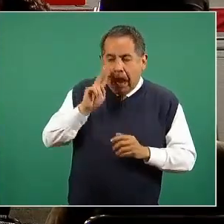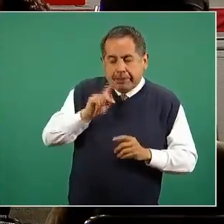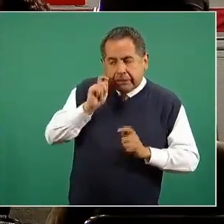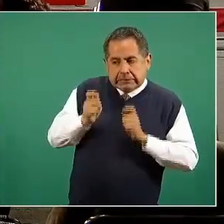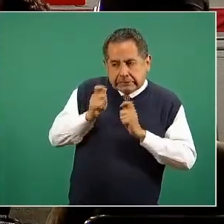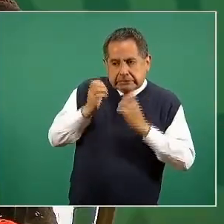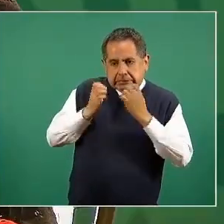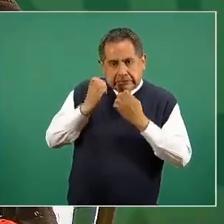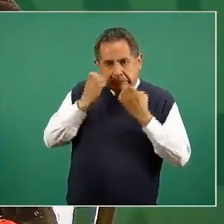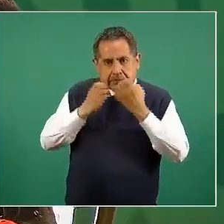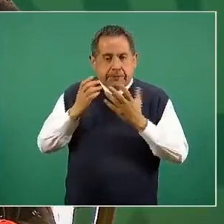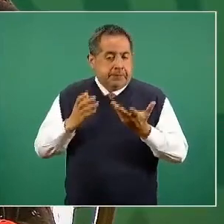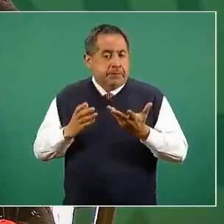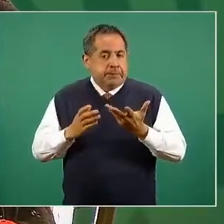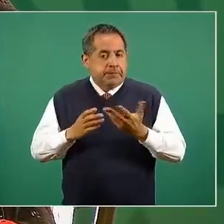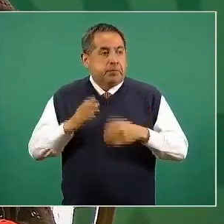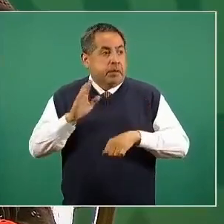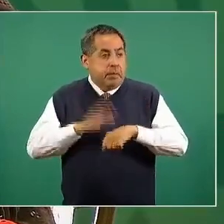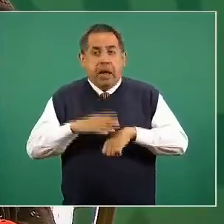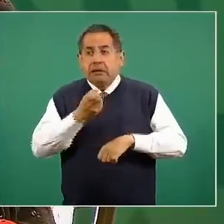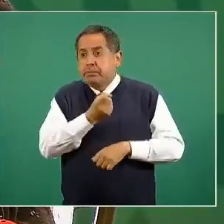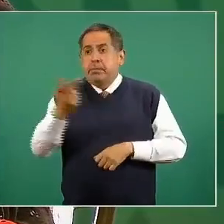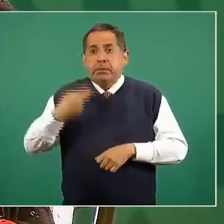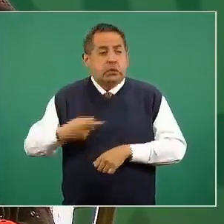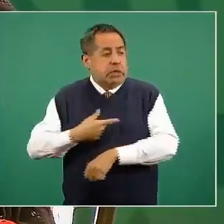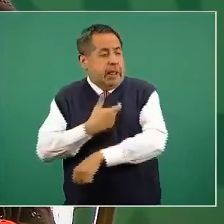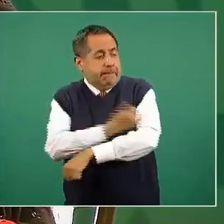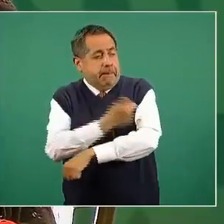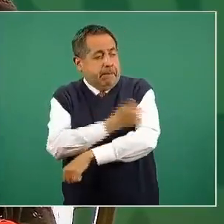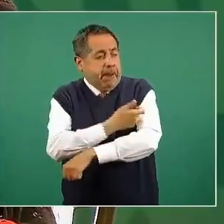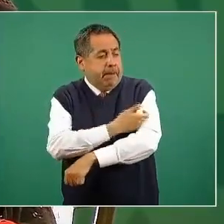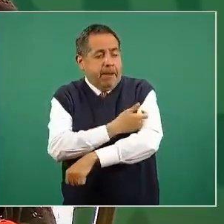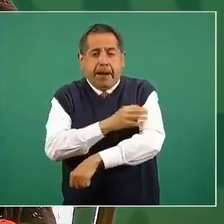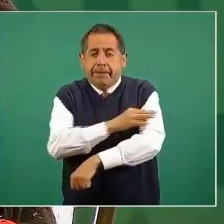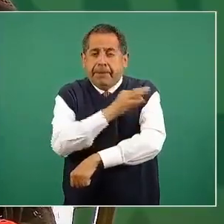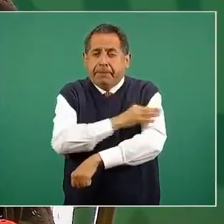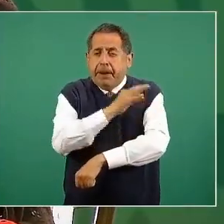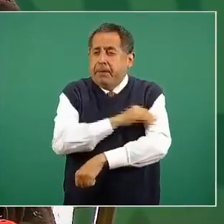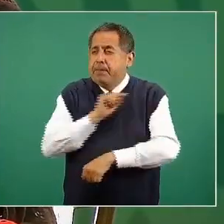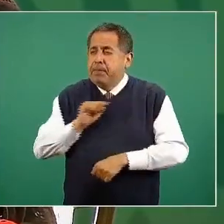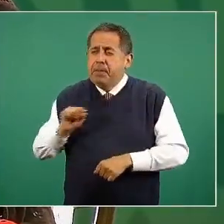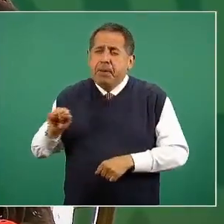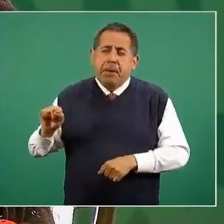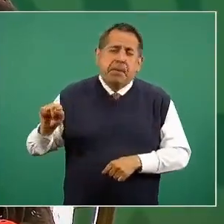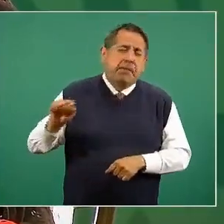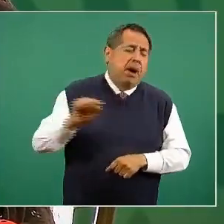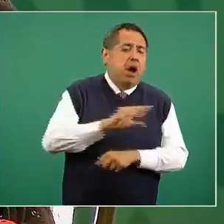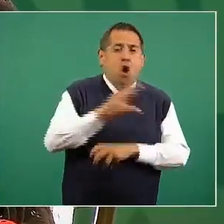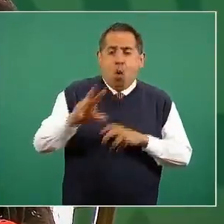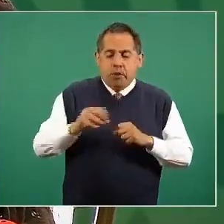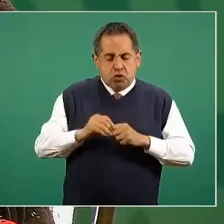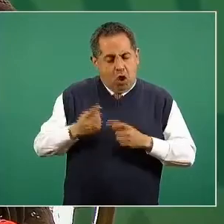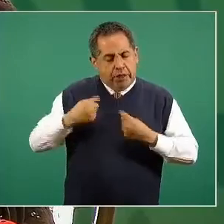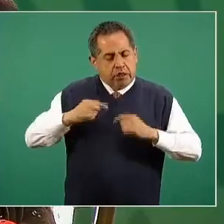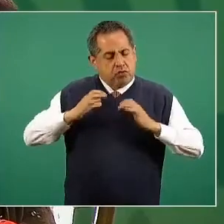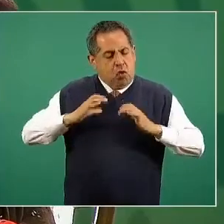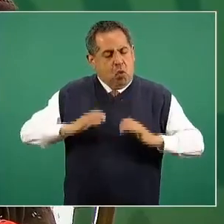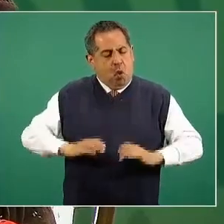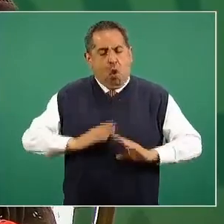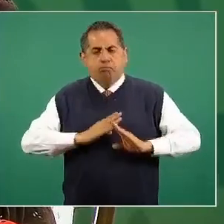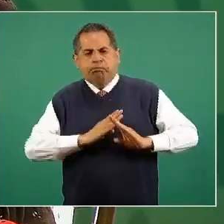el subsecretario: entre más nos vacunemos, entre más cantidad de personas estemos con niveles de anticuerpos